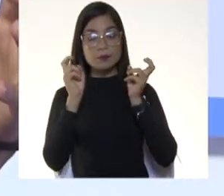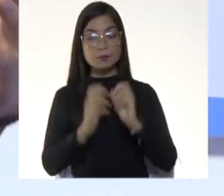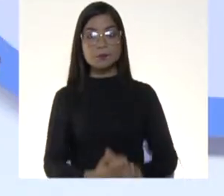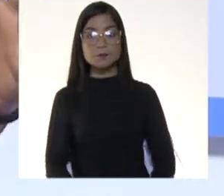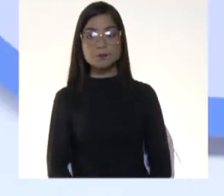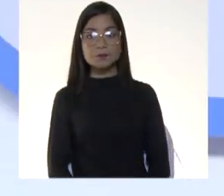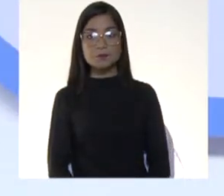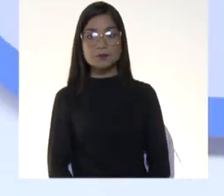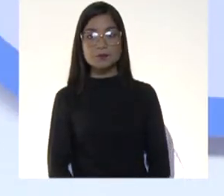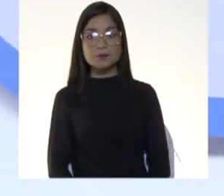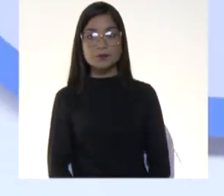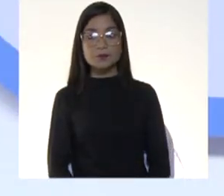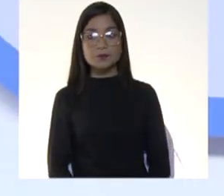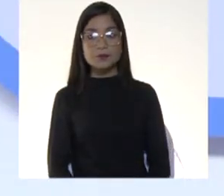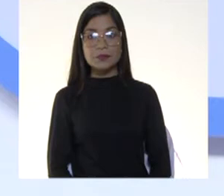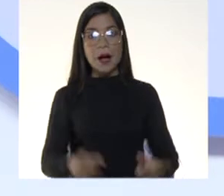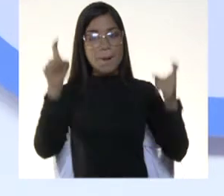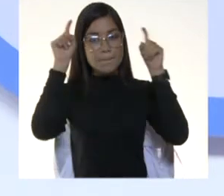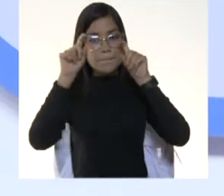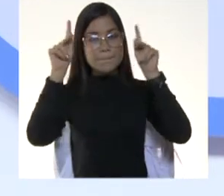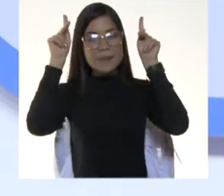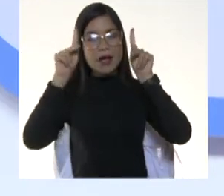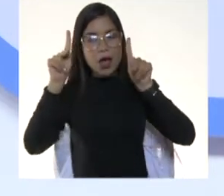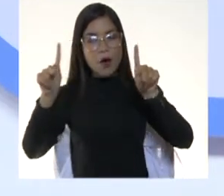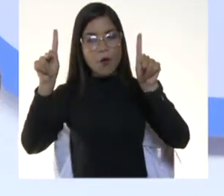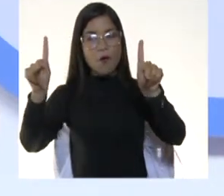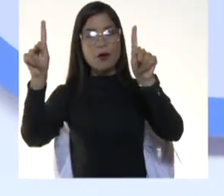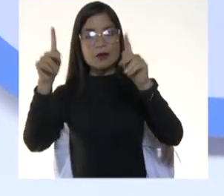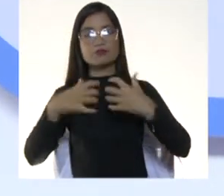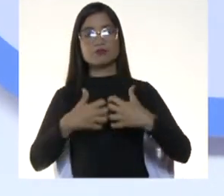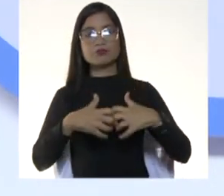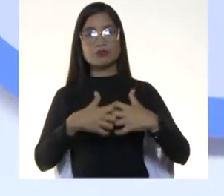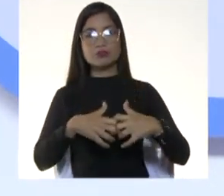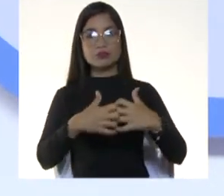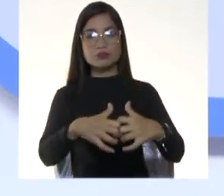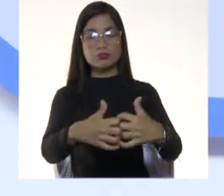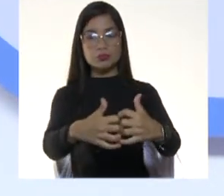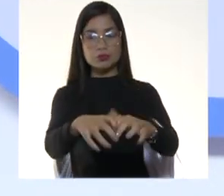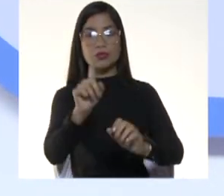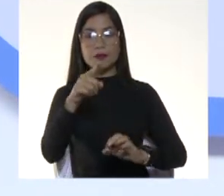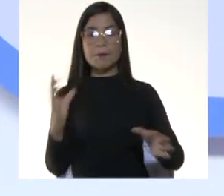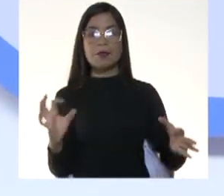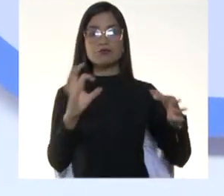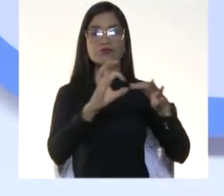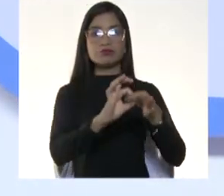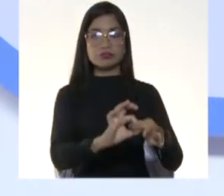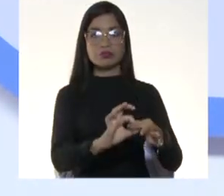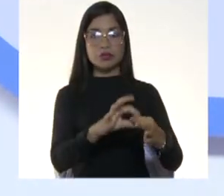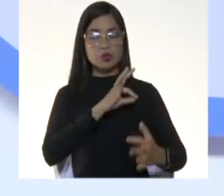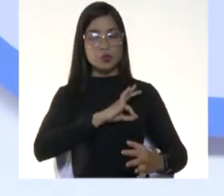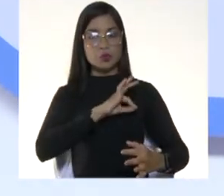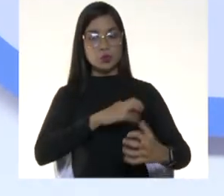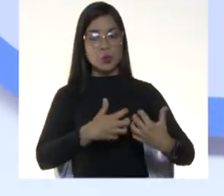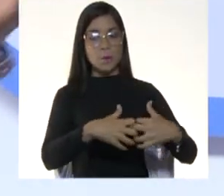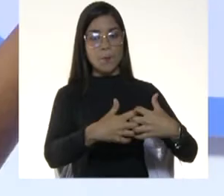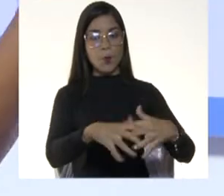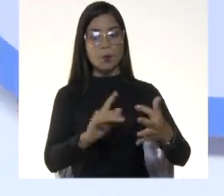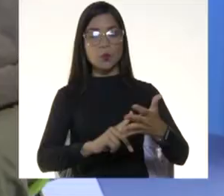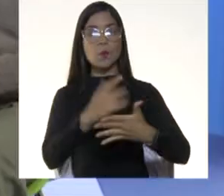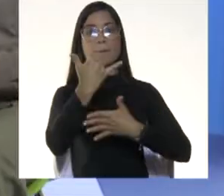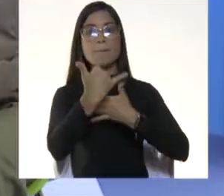es la pedagogía productiva y la vinculación de los motores socioproductivos o productivos con esos proyectos. Entonces,